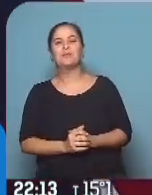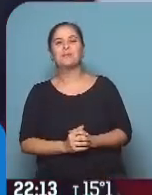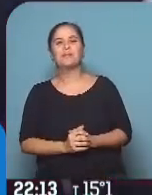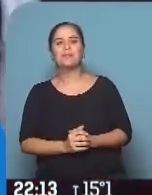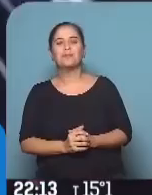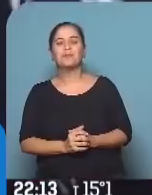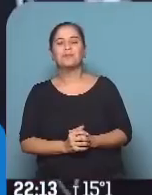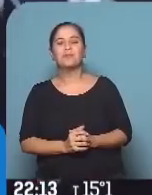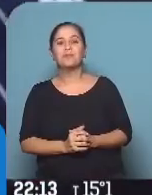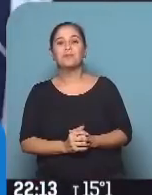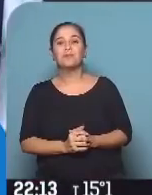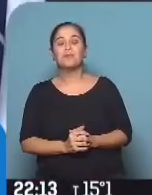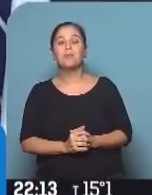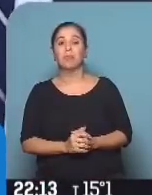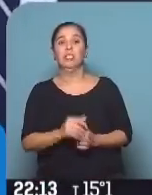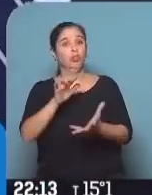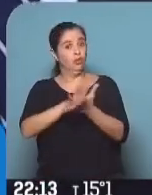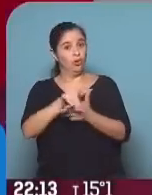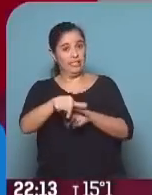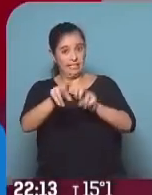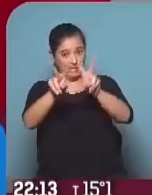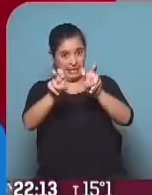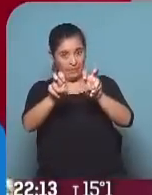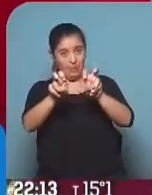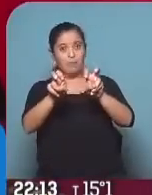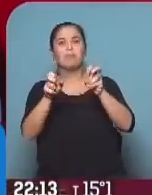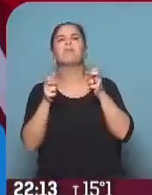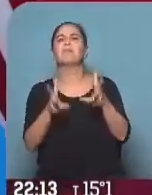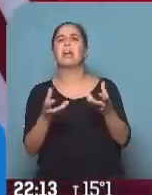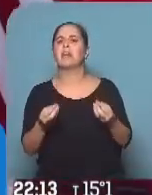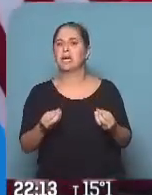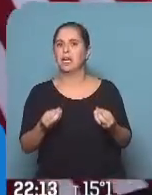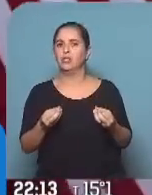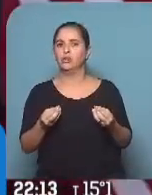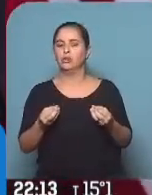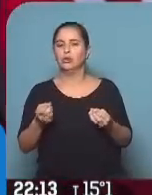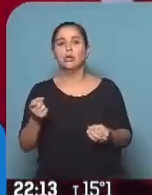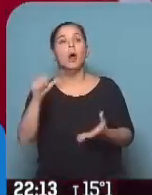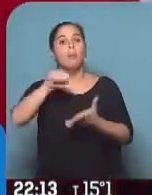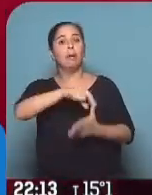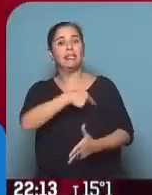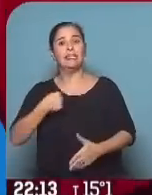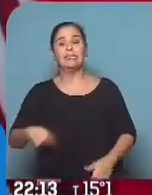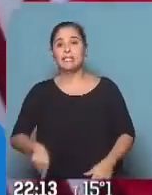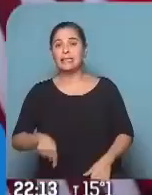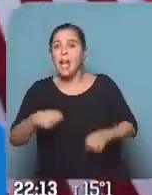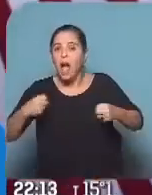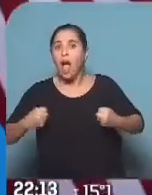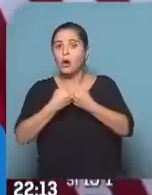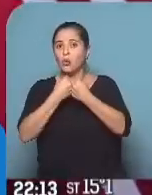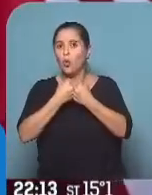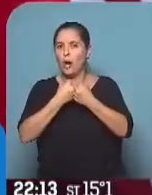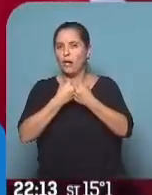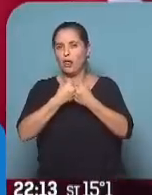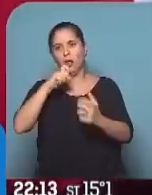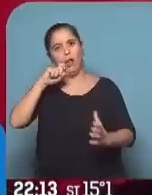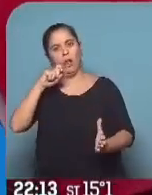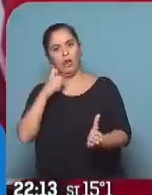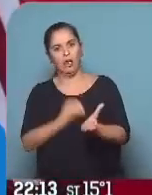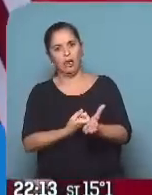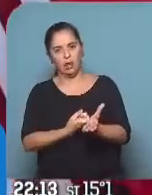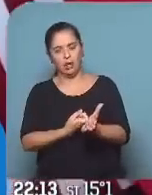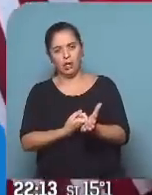Con respecto a este tema fue que China se estaba bajando del compromiso que había asumido para darle igualdad de trato a las